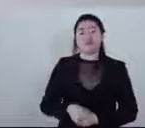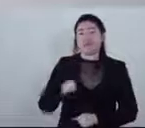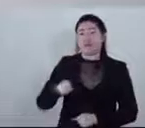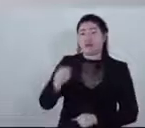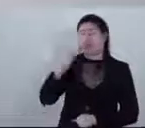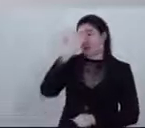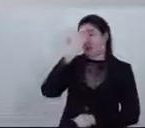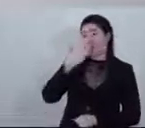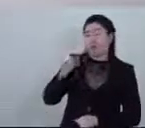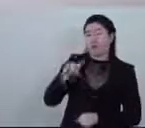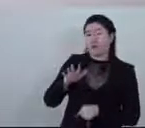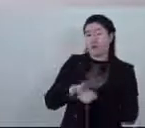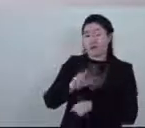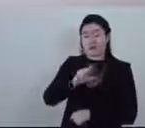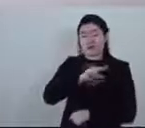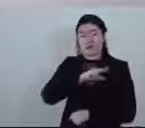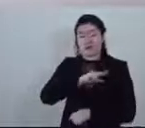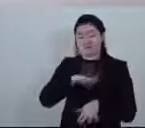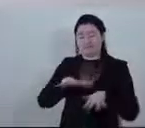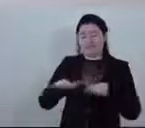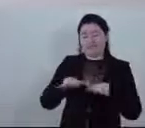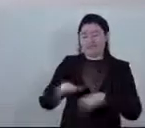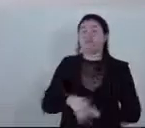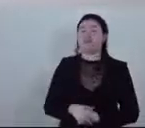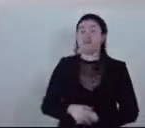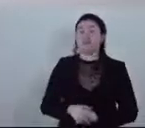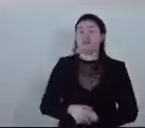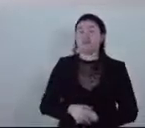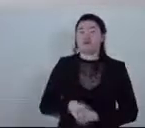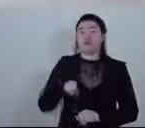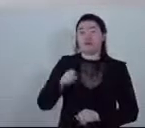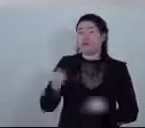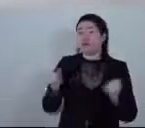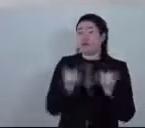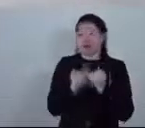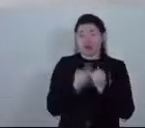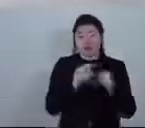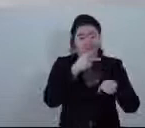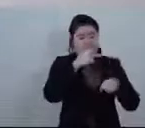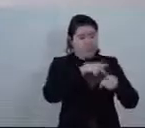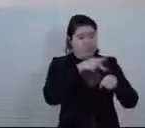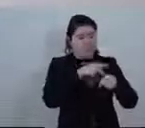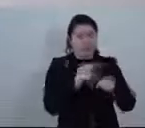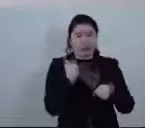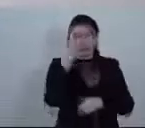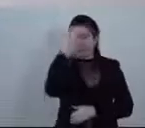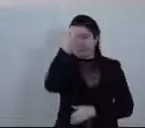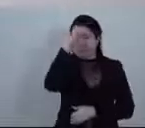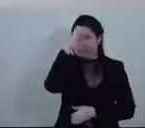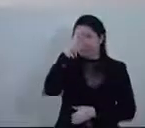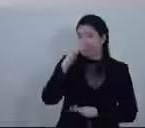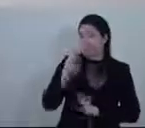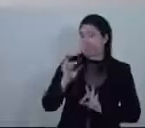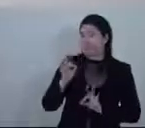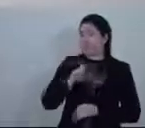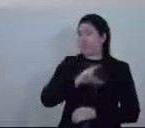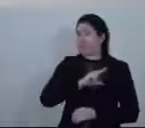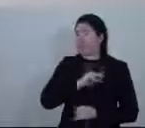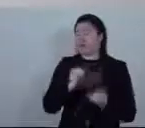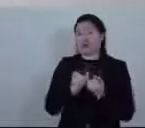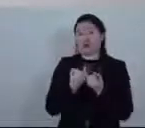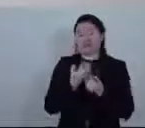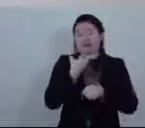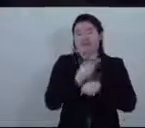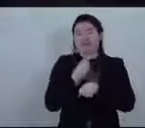especialista en ingeniería estructural y sísmica, experto en estructuras de concreto y reparación y reforzamiento de